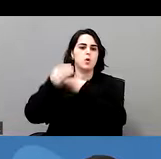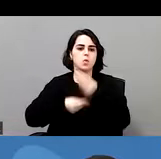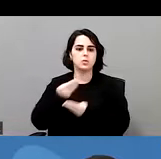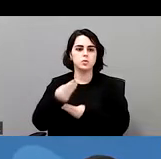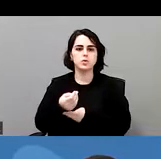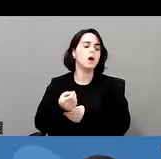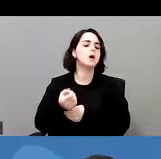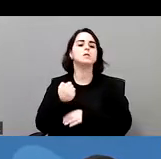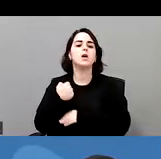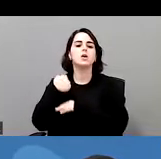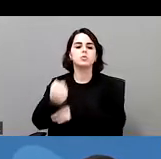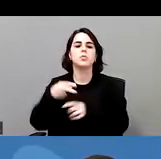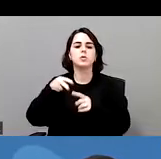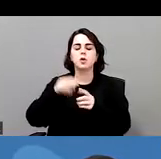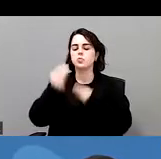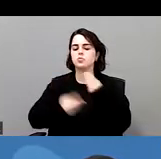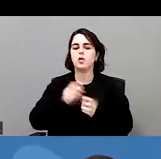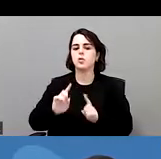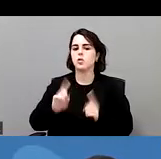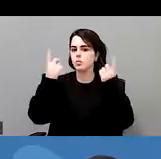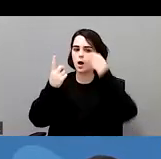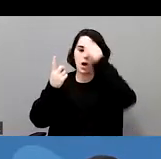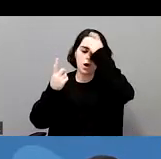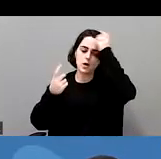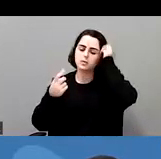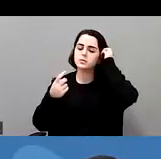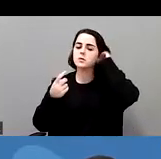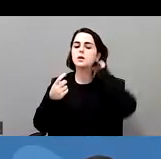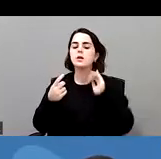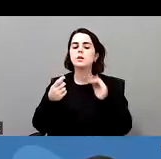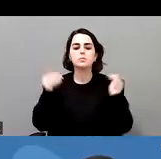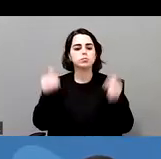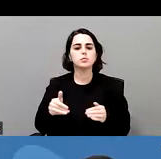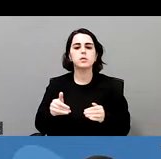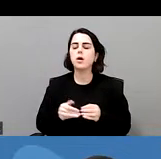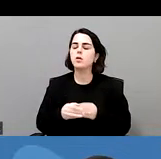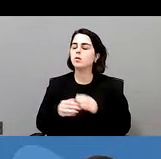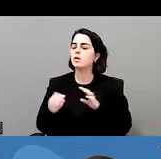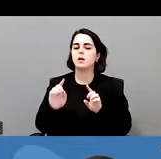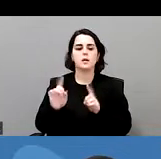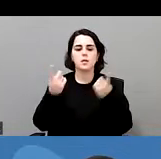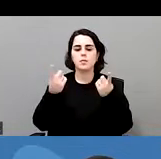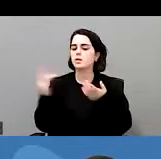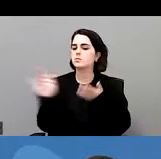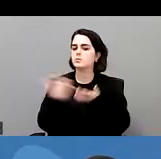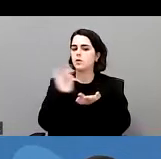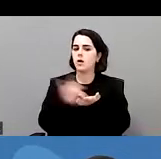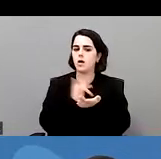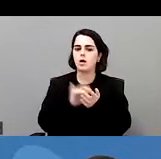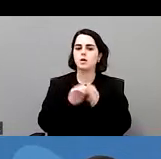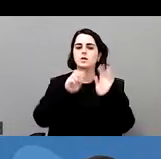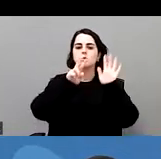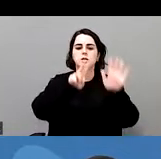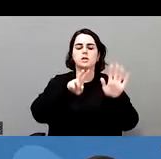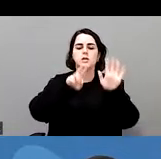en los soportes y herramientas más utilizados, el que sale como soporte estrella es la tablet, con un